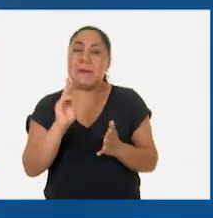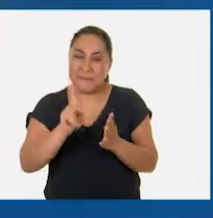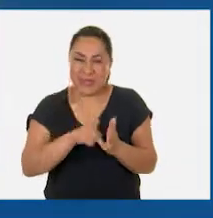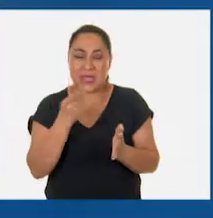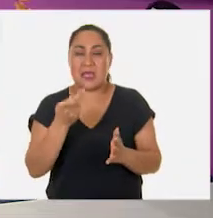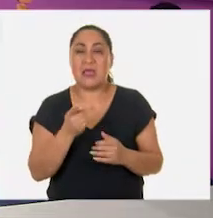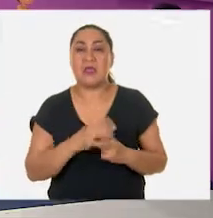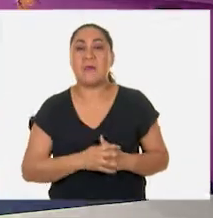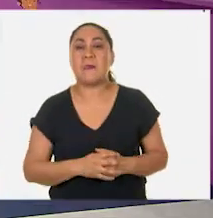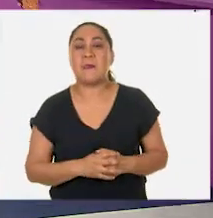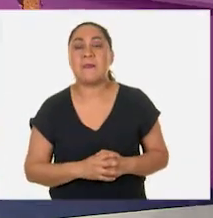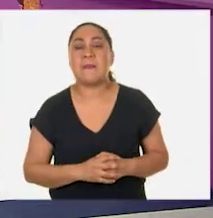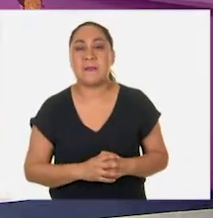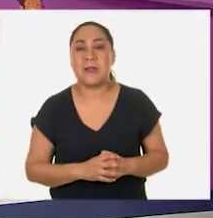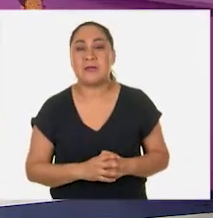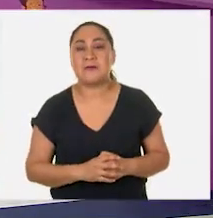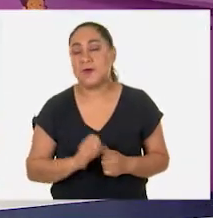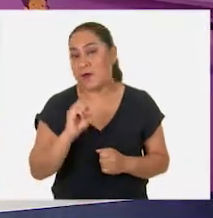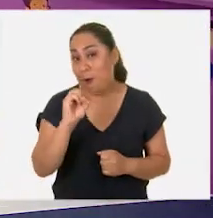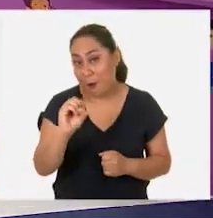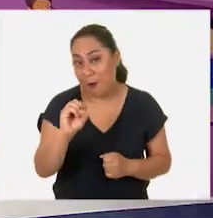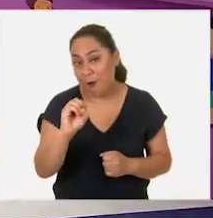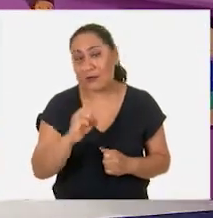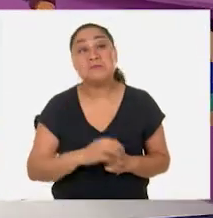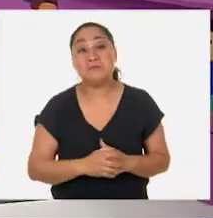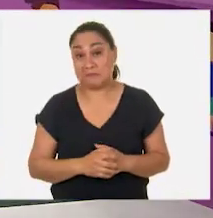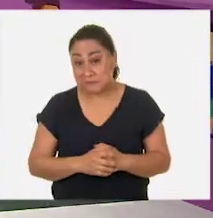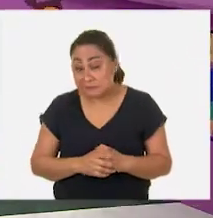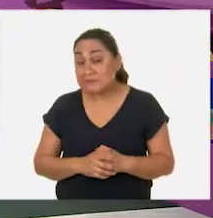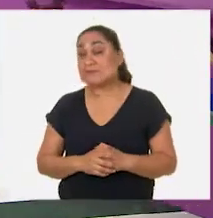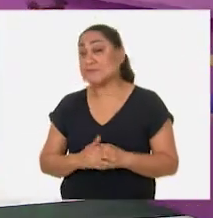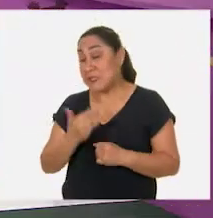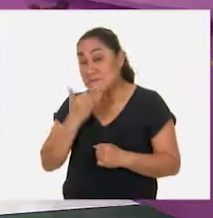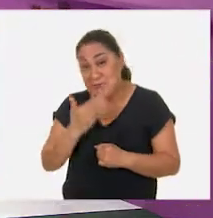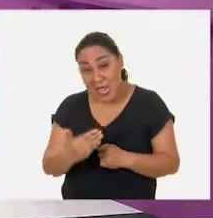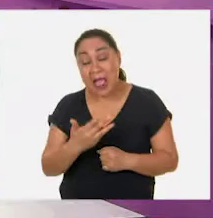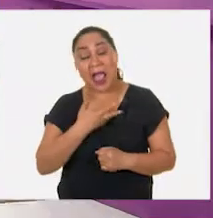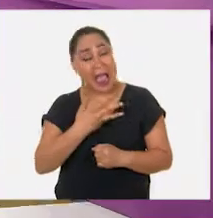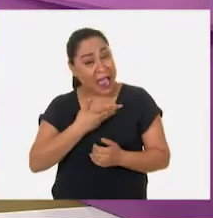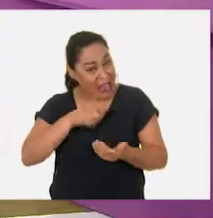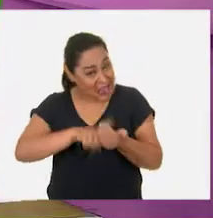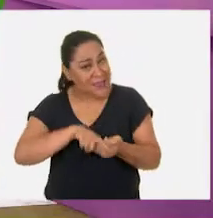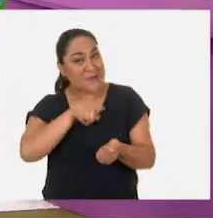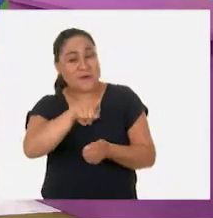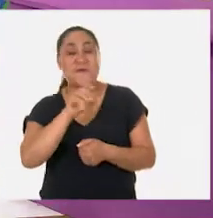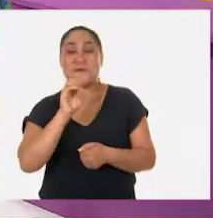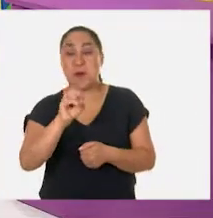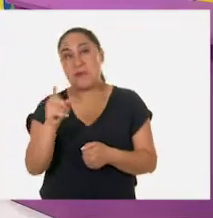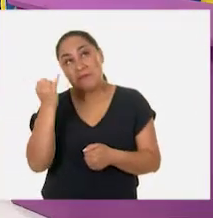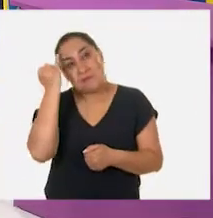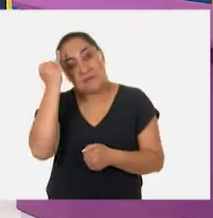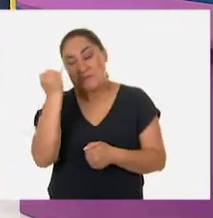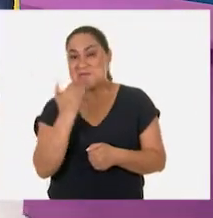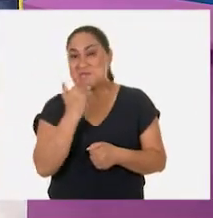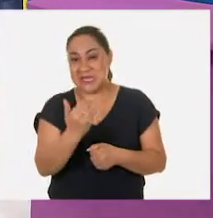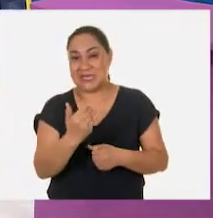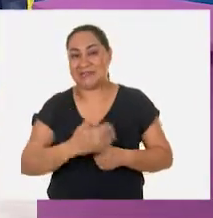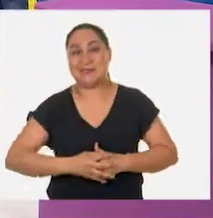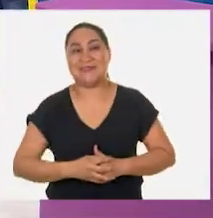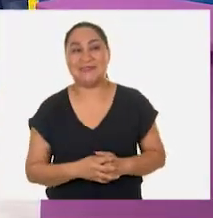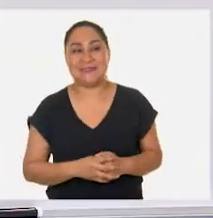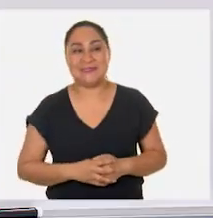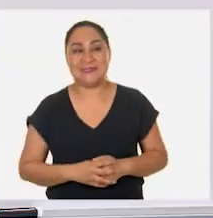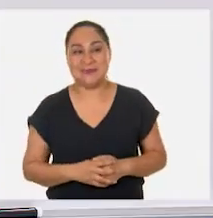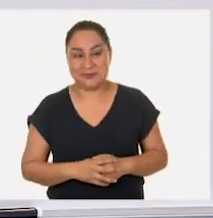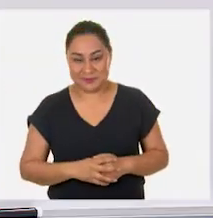maestra. Pues sí, sí hay O. Creo que tu estrategia te está funcionando. Bien, muy bien.